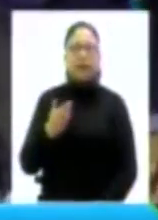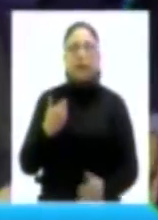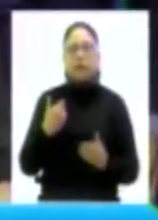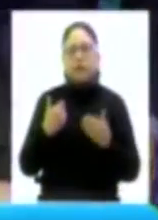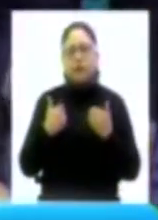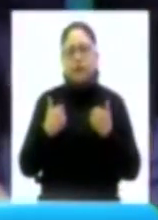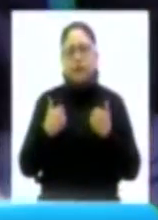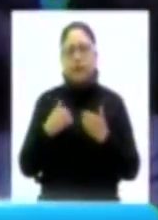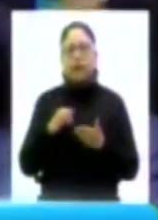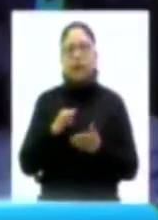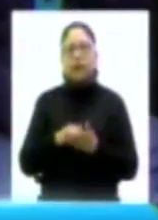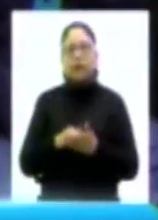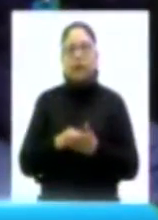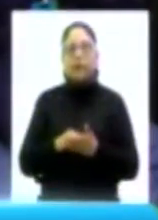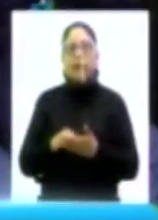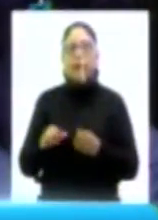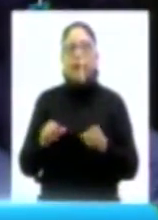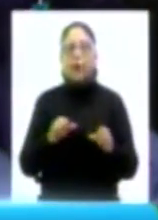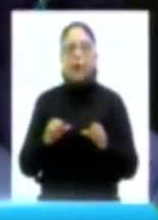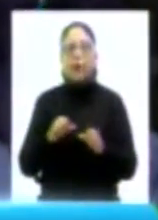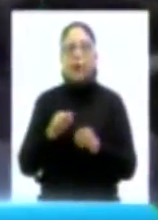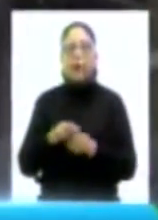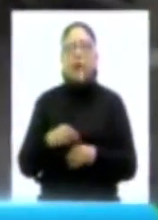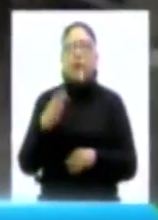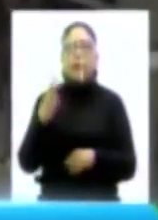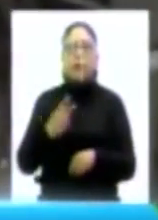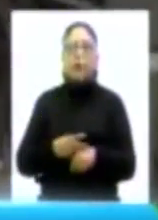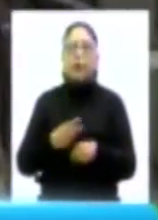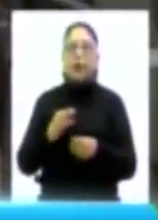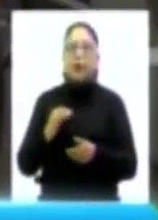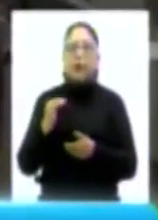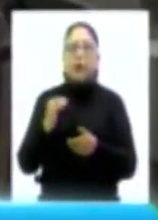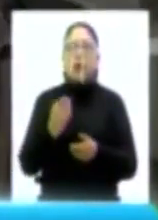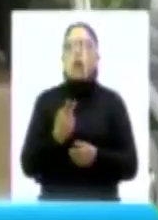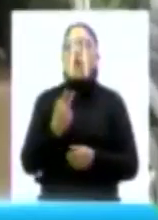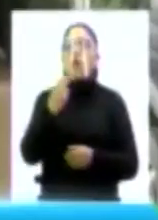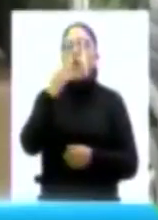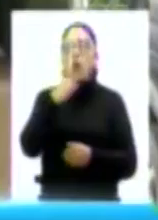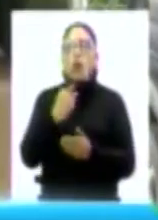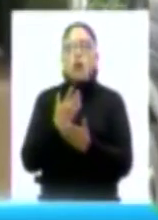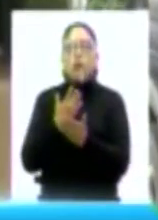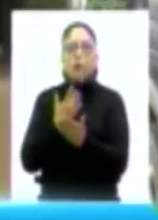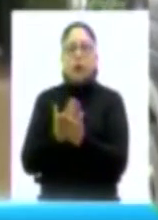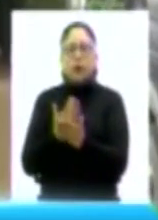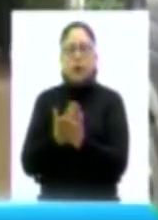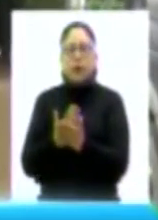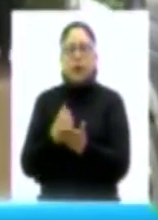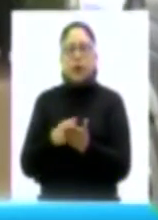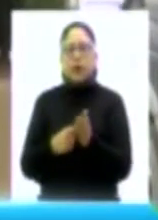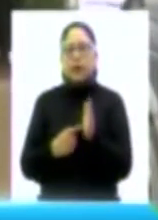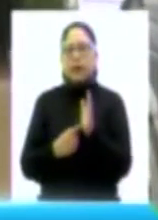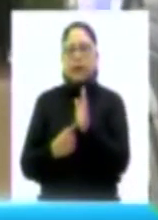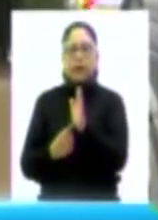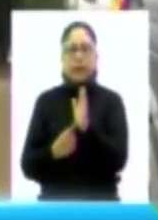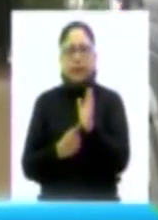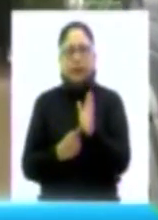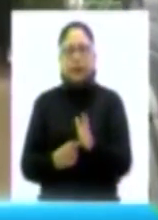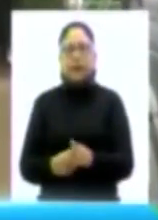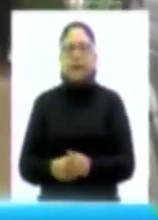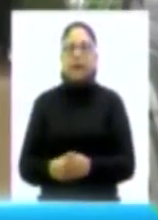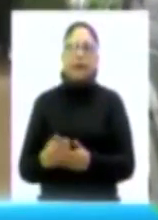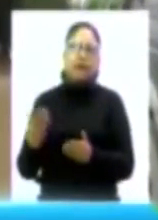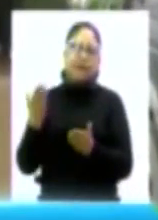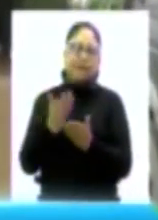Catacora, en el acto de entrega del segundo lote de pruebas antígeno nasales, las cuales han llegado a nuestro país